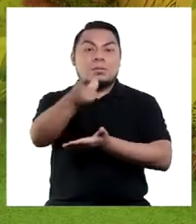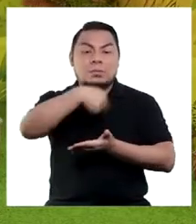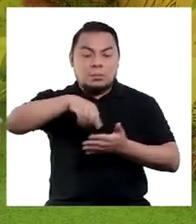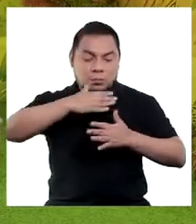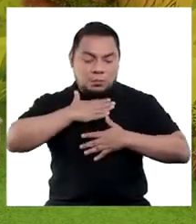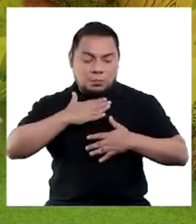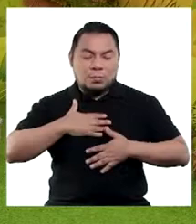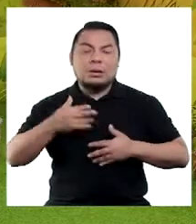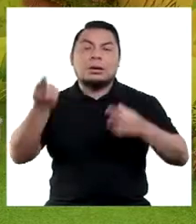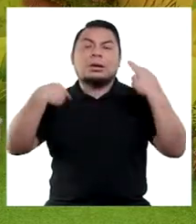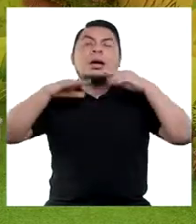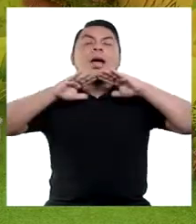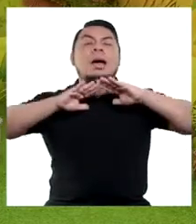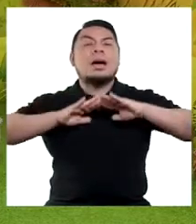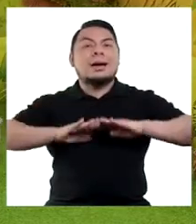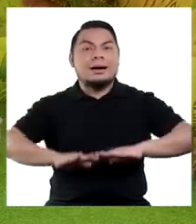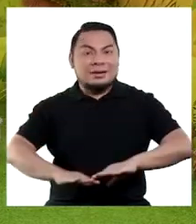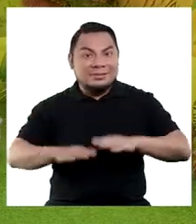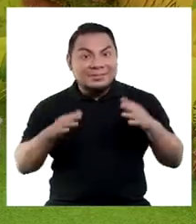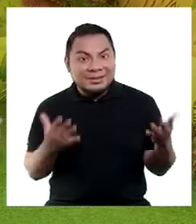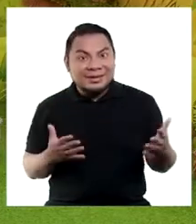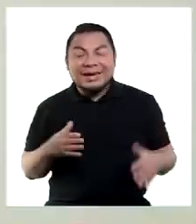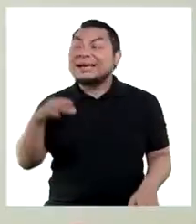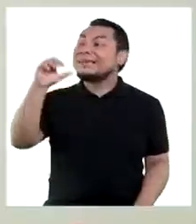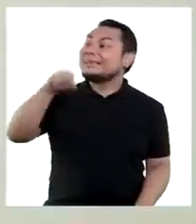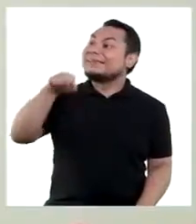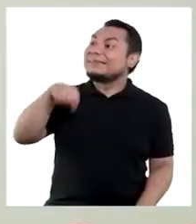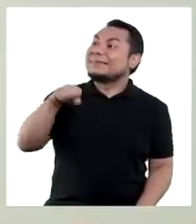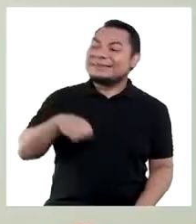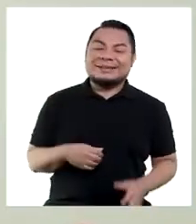a nuestro cuerpo a regresar a la calma